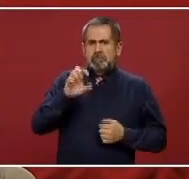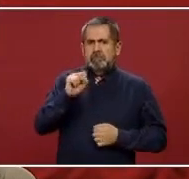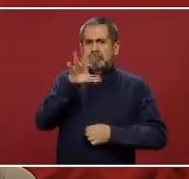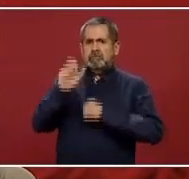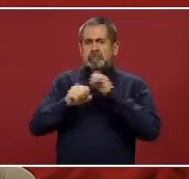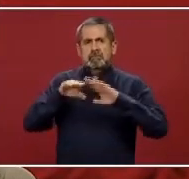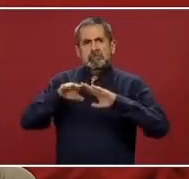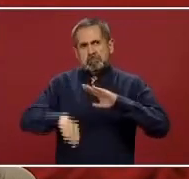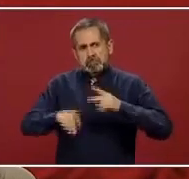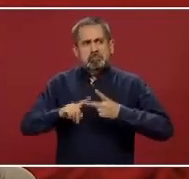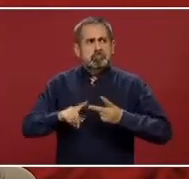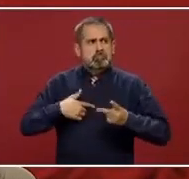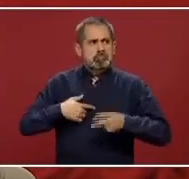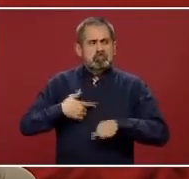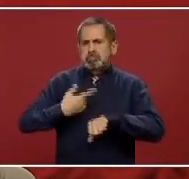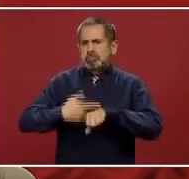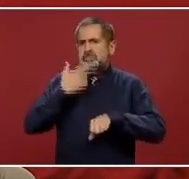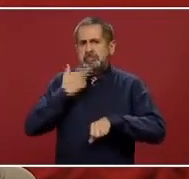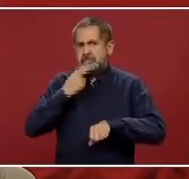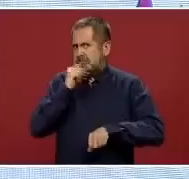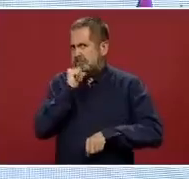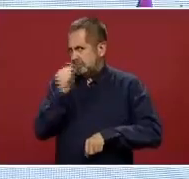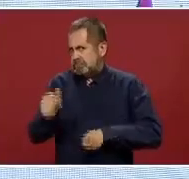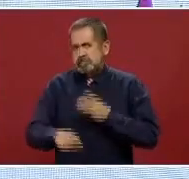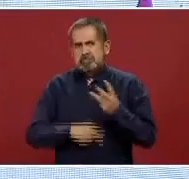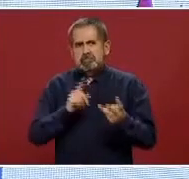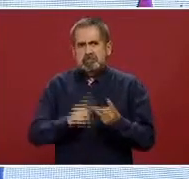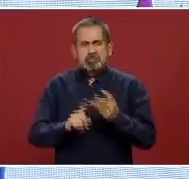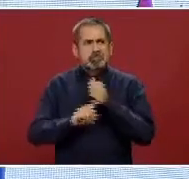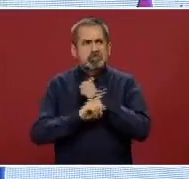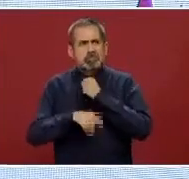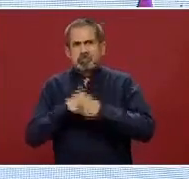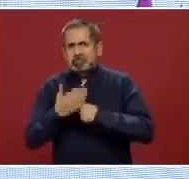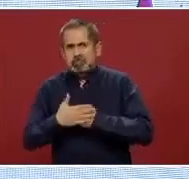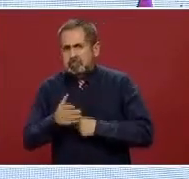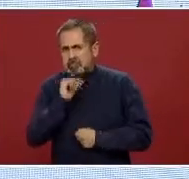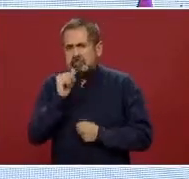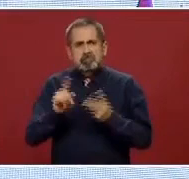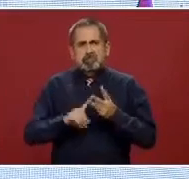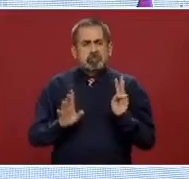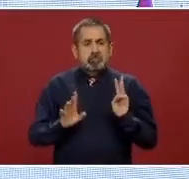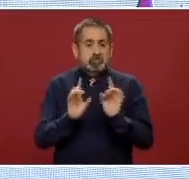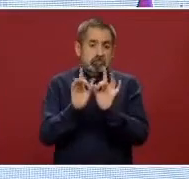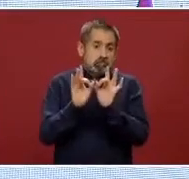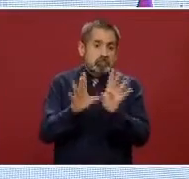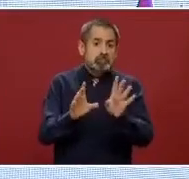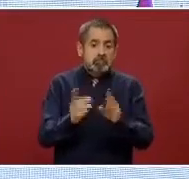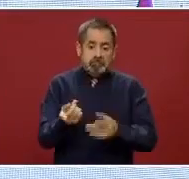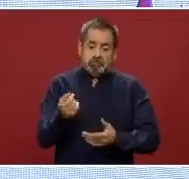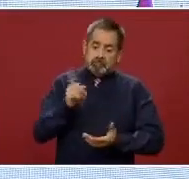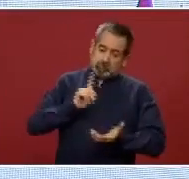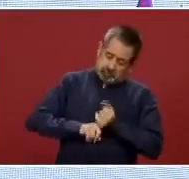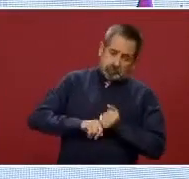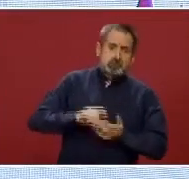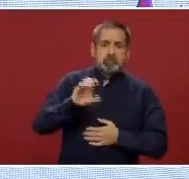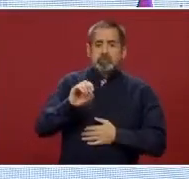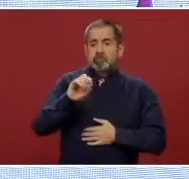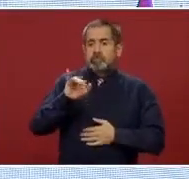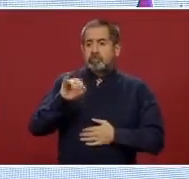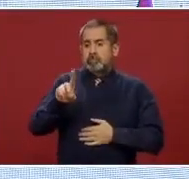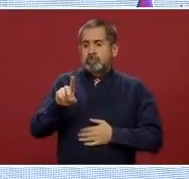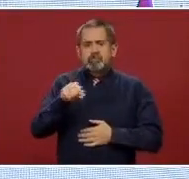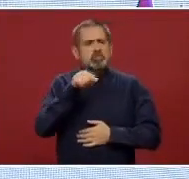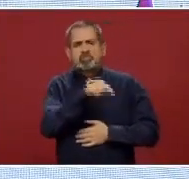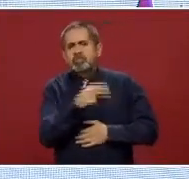años, no padece ninguna de estas enfermedades o no es una mujer embarazada y le llega a dar COVID, usted no